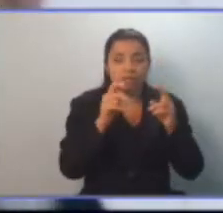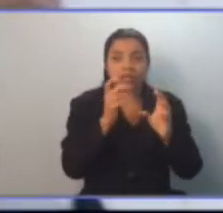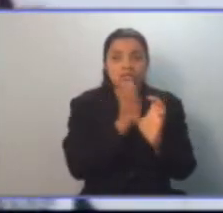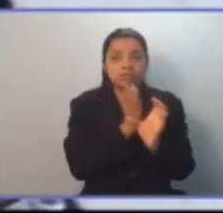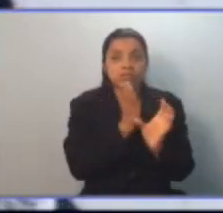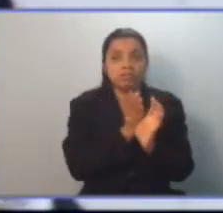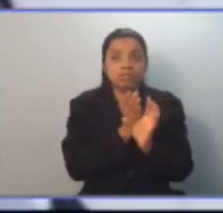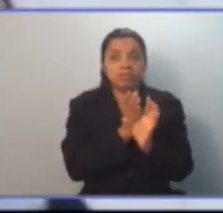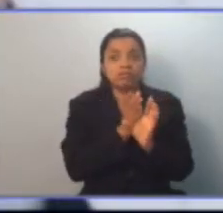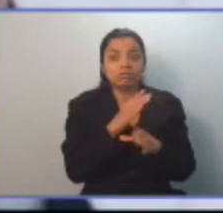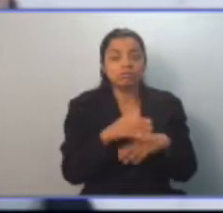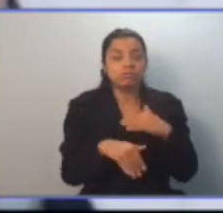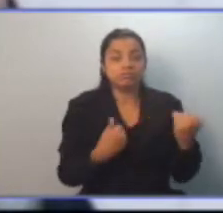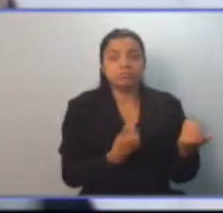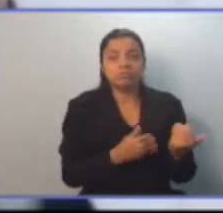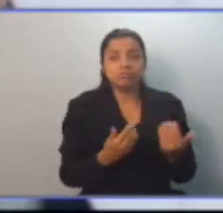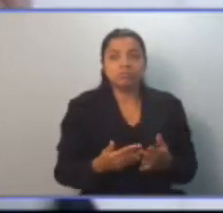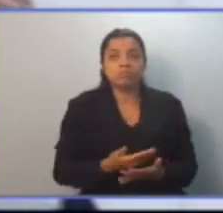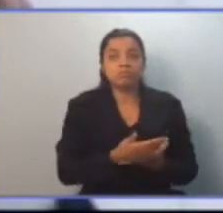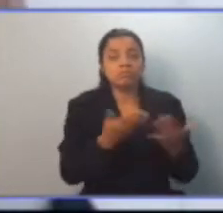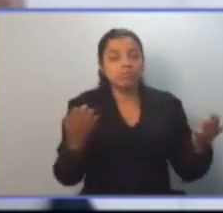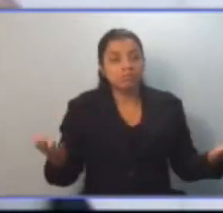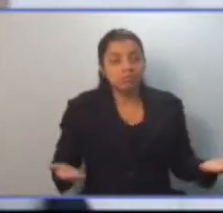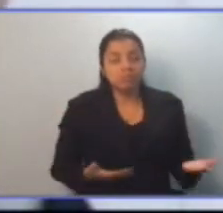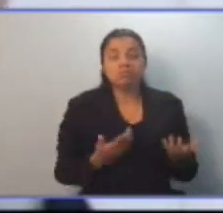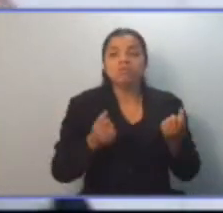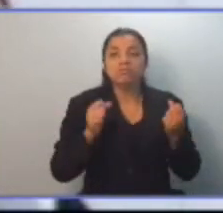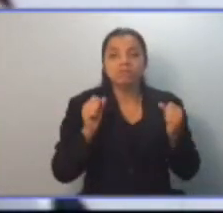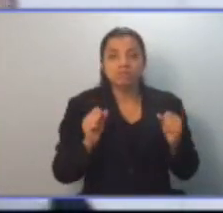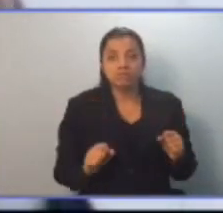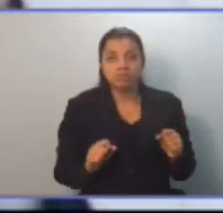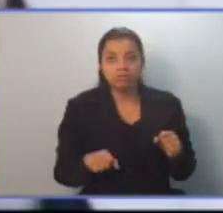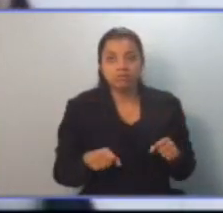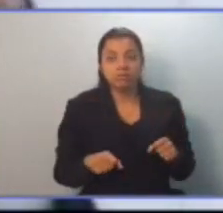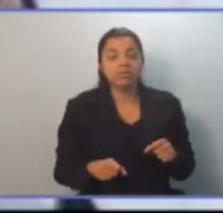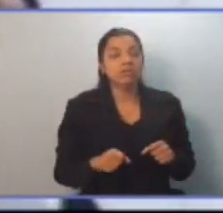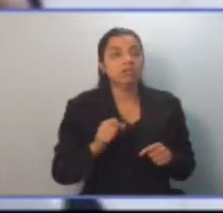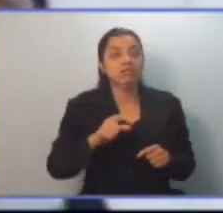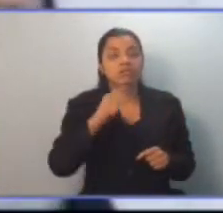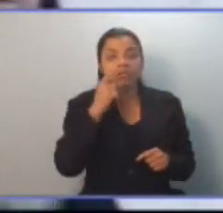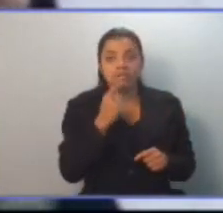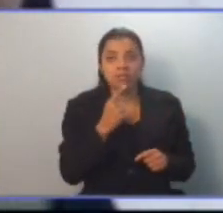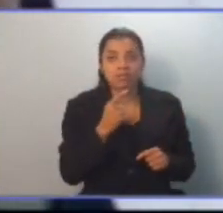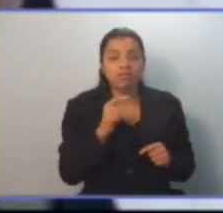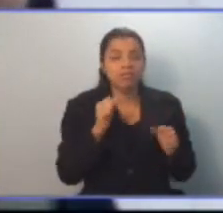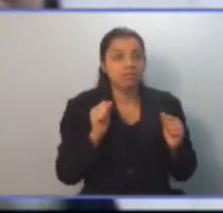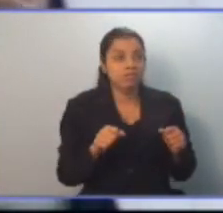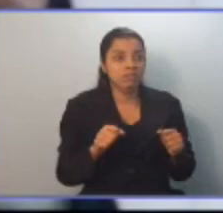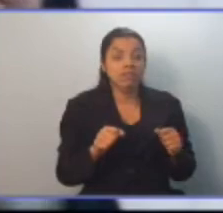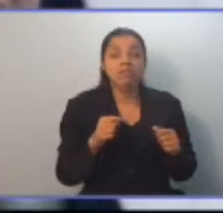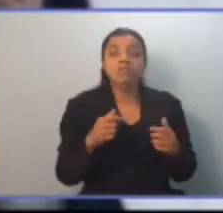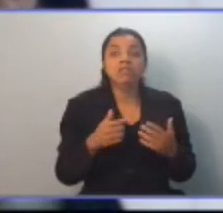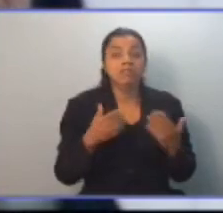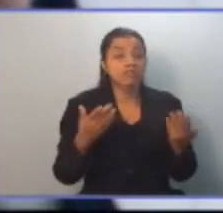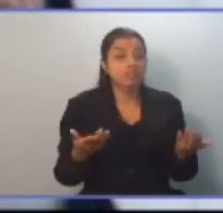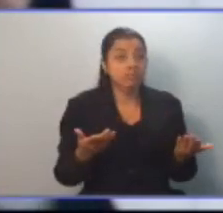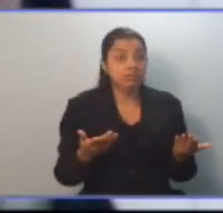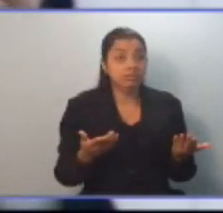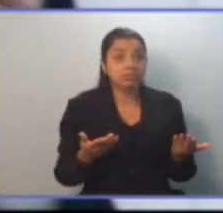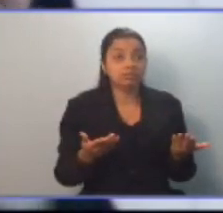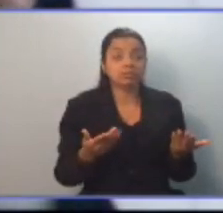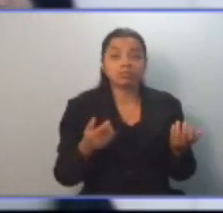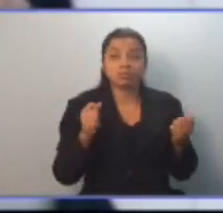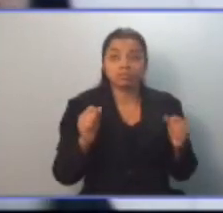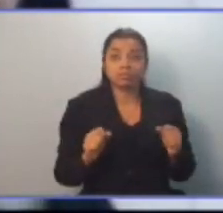equipo multidisciplinario, estas puedan tener un lugar a donde llegar, puedan tener una casa en donde ellas pueden